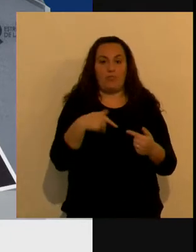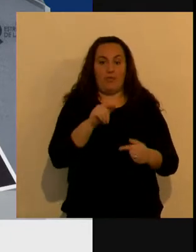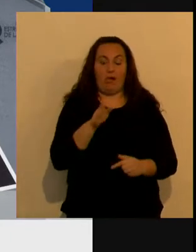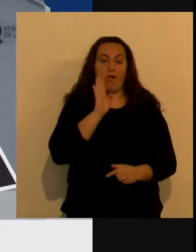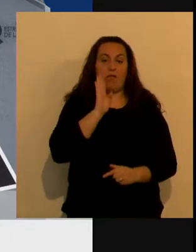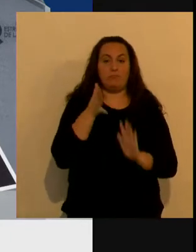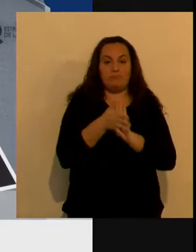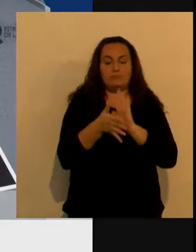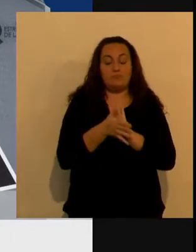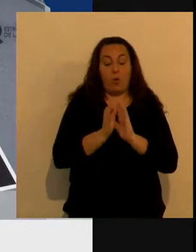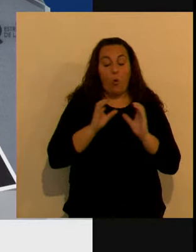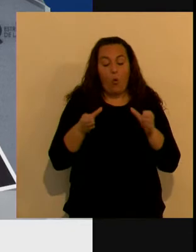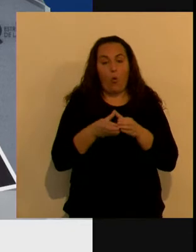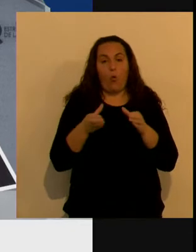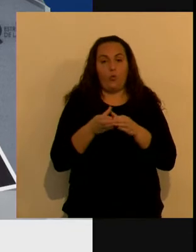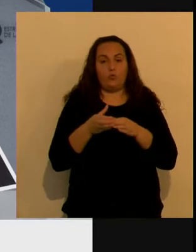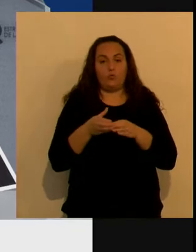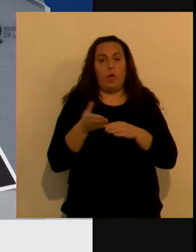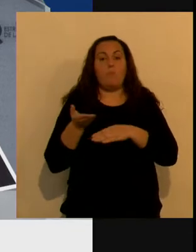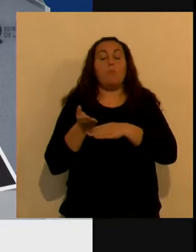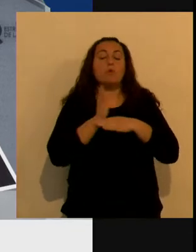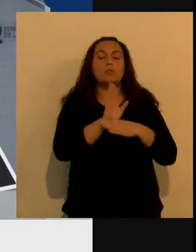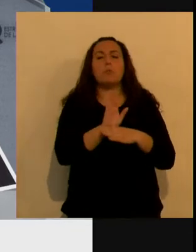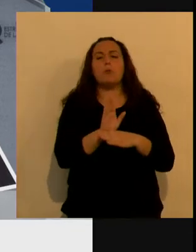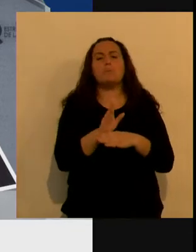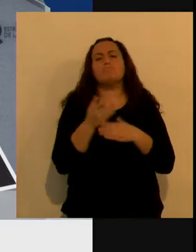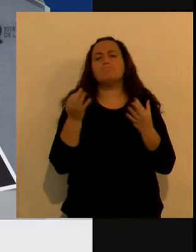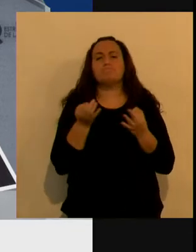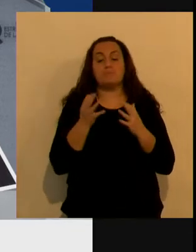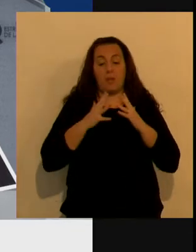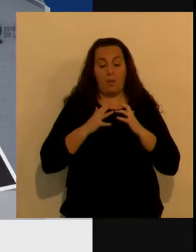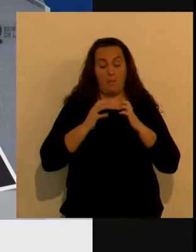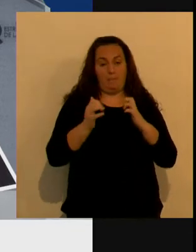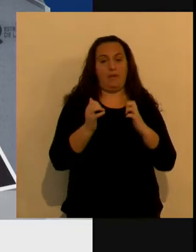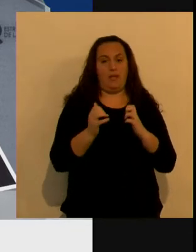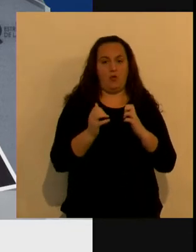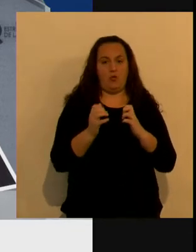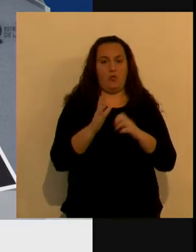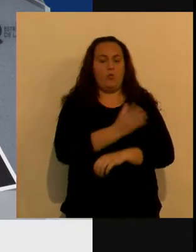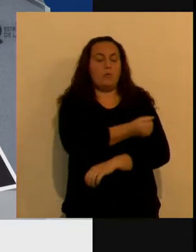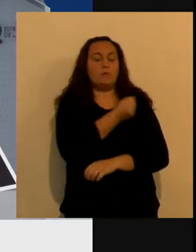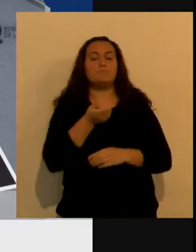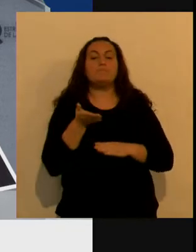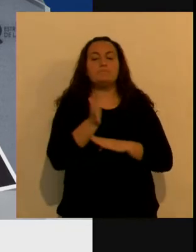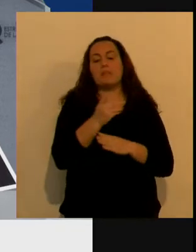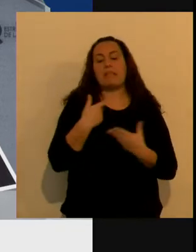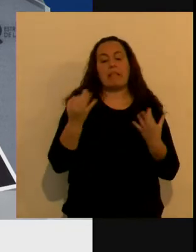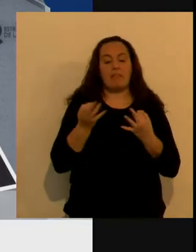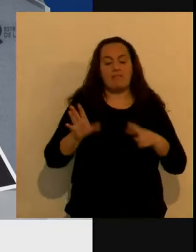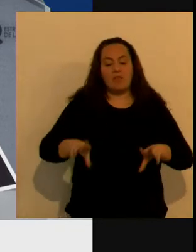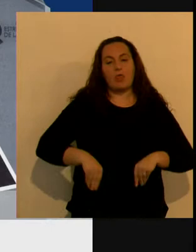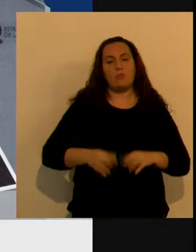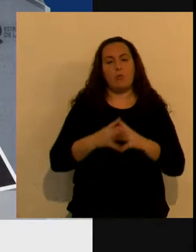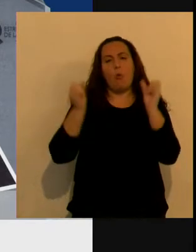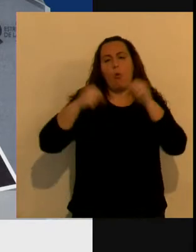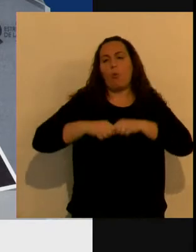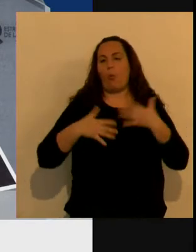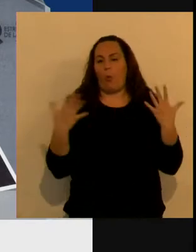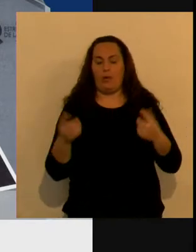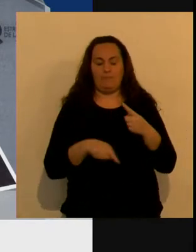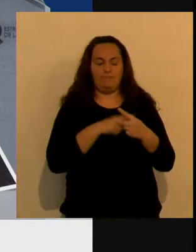la Junta de Portavoces propone al Pleno de la Corporación la adopción del siguiente acuerdo.